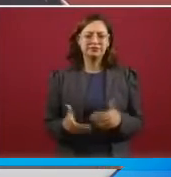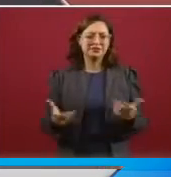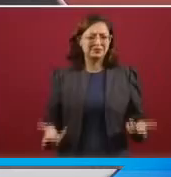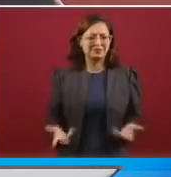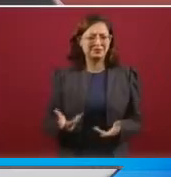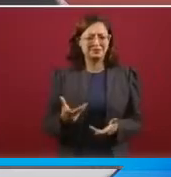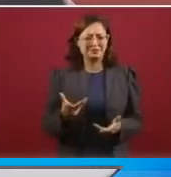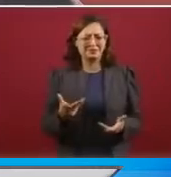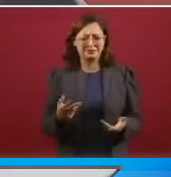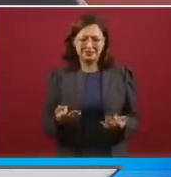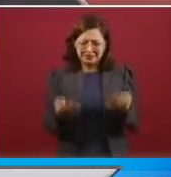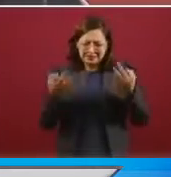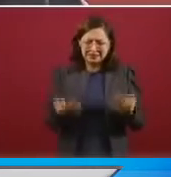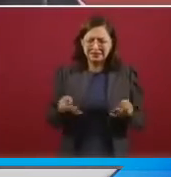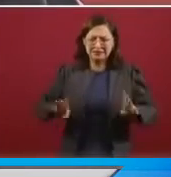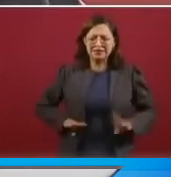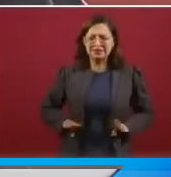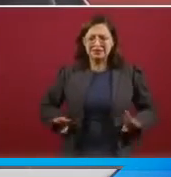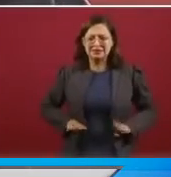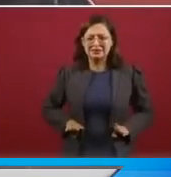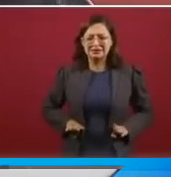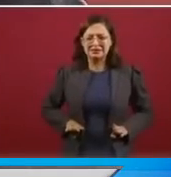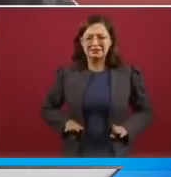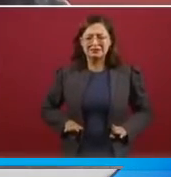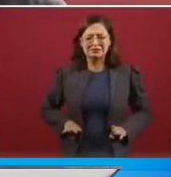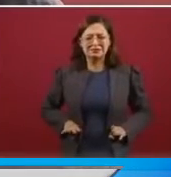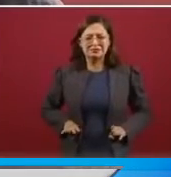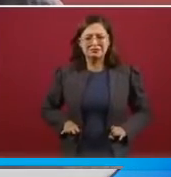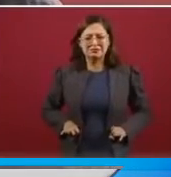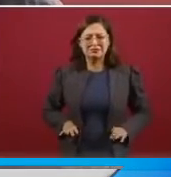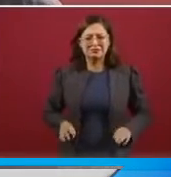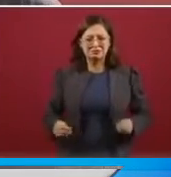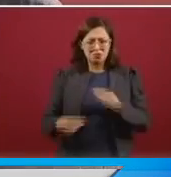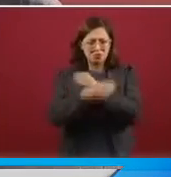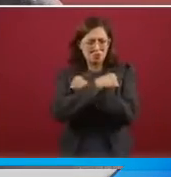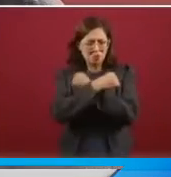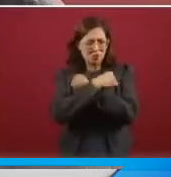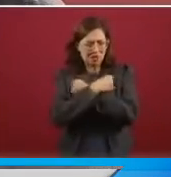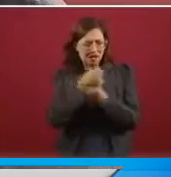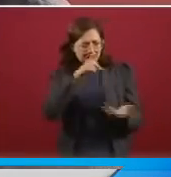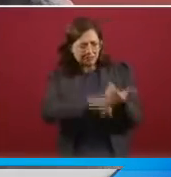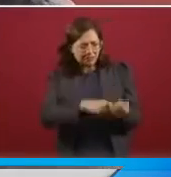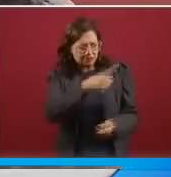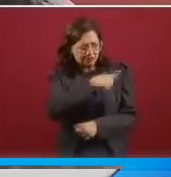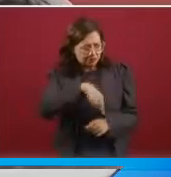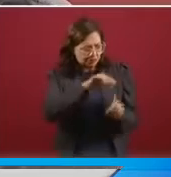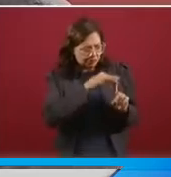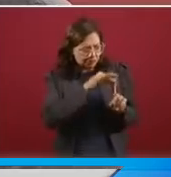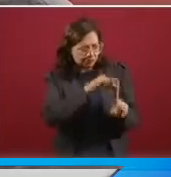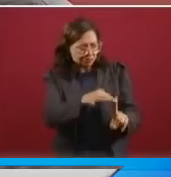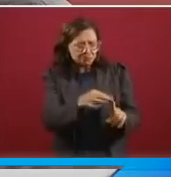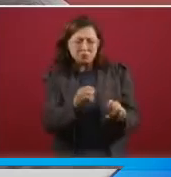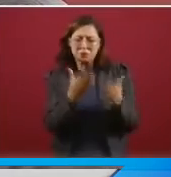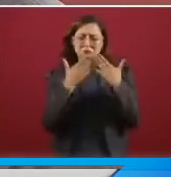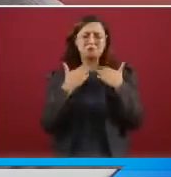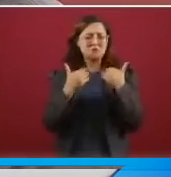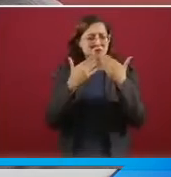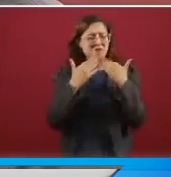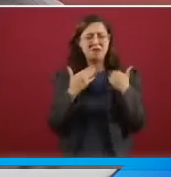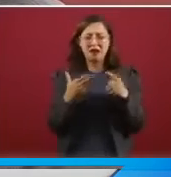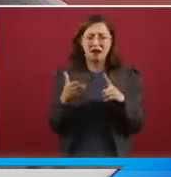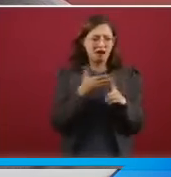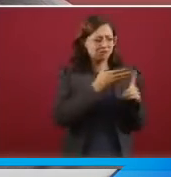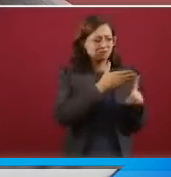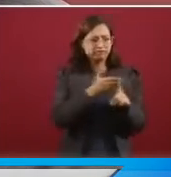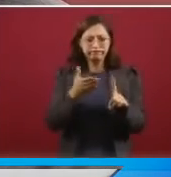prácticas tuvieron respaldo político y es el motivo principal de que sea ahora una práctica generalizada. El gobierno defenderá la legalidad y combatirá